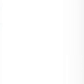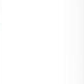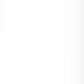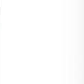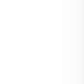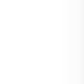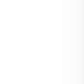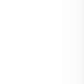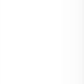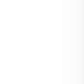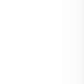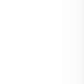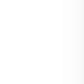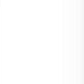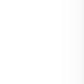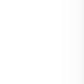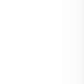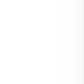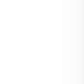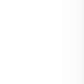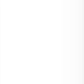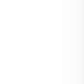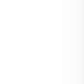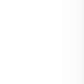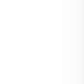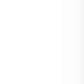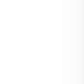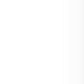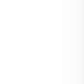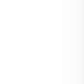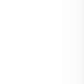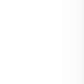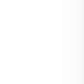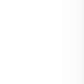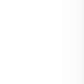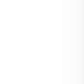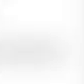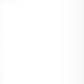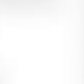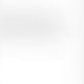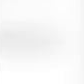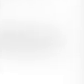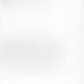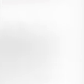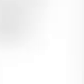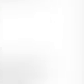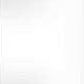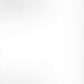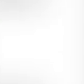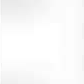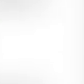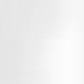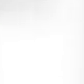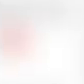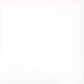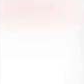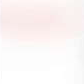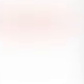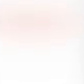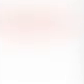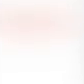en ese en esos espacios o en esos links para que te dirijan directamente a mis cuentas